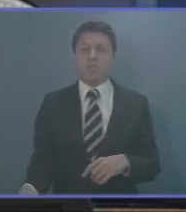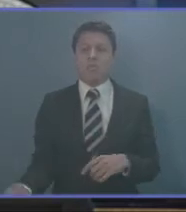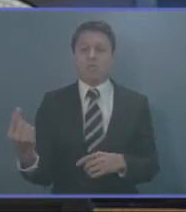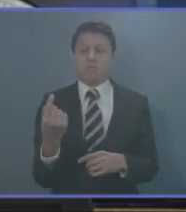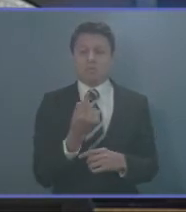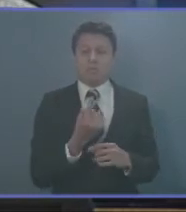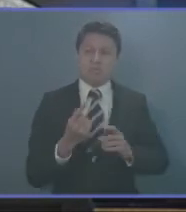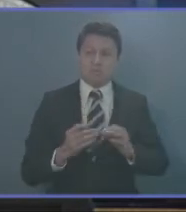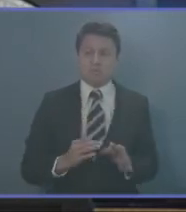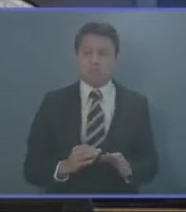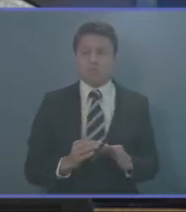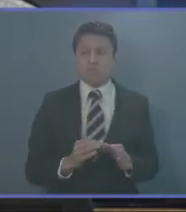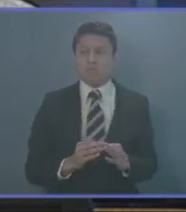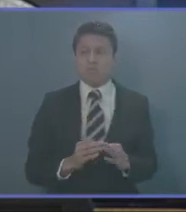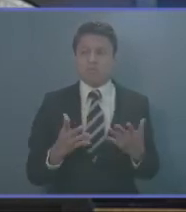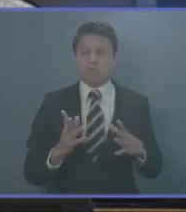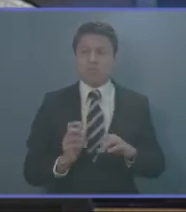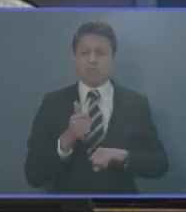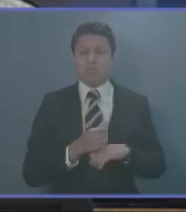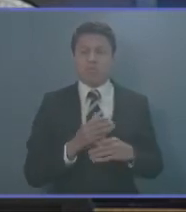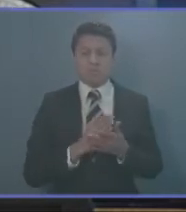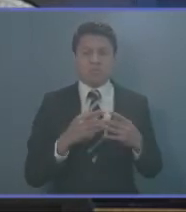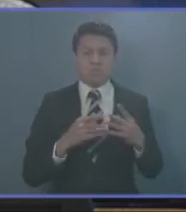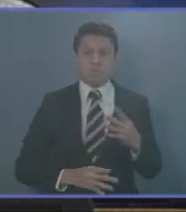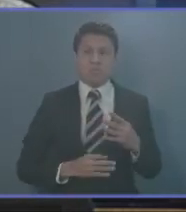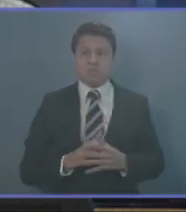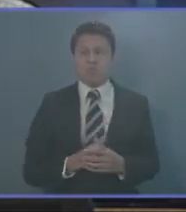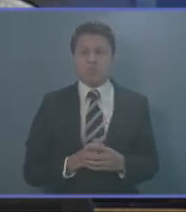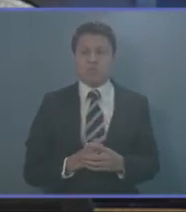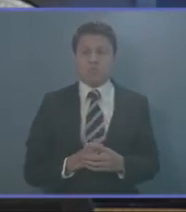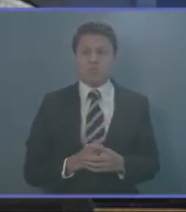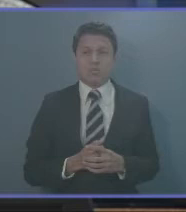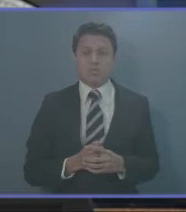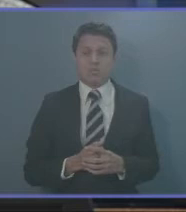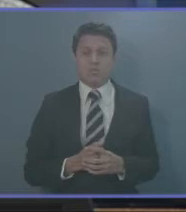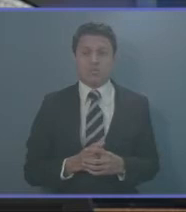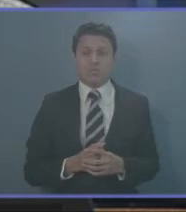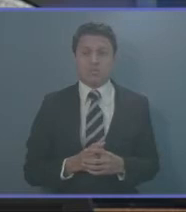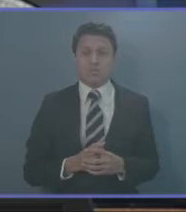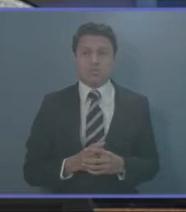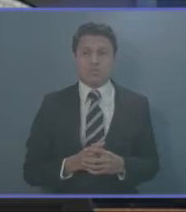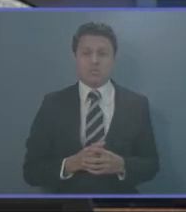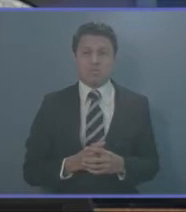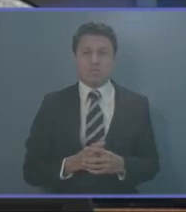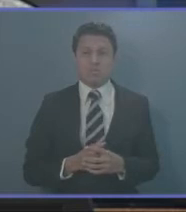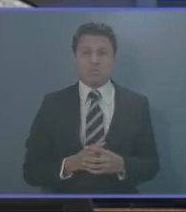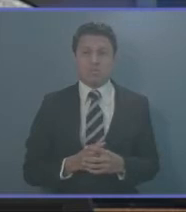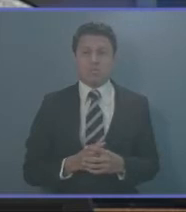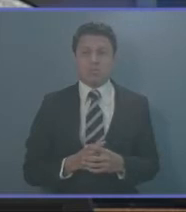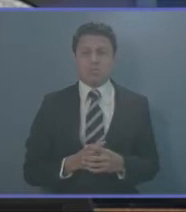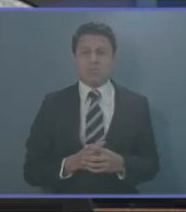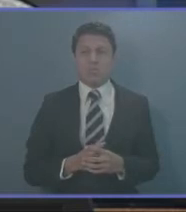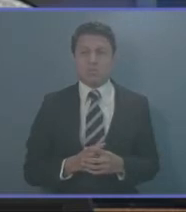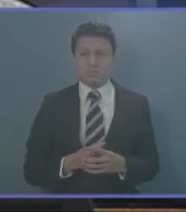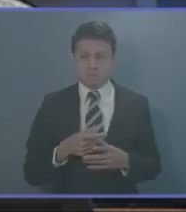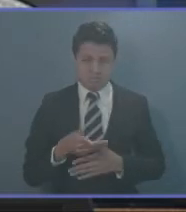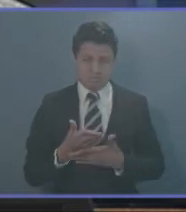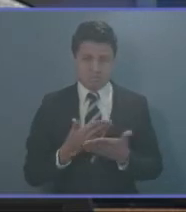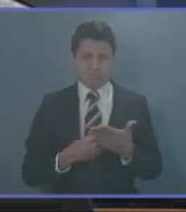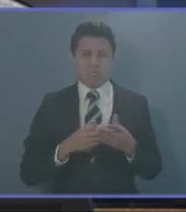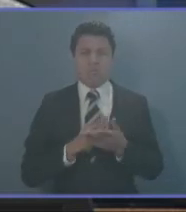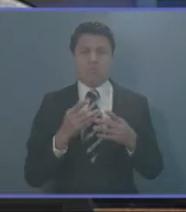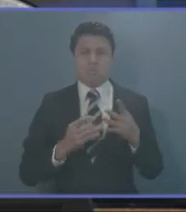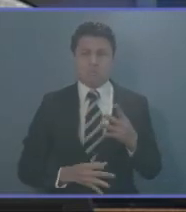reservas, las reservas establecidas por la ley, tales como reserva legal y reserva laboral, entre otras, en los límites fijados por las